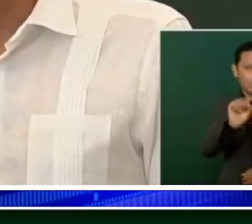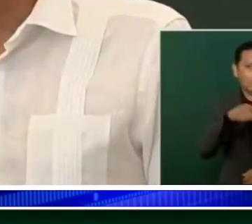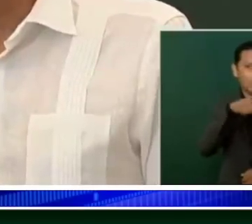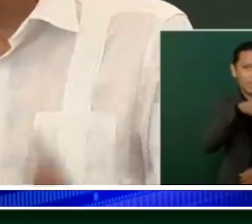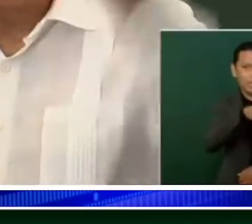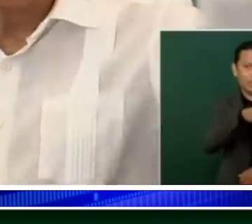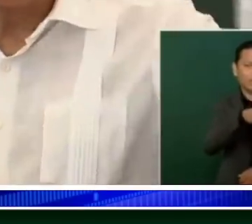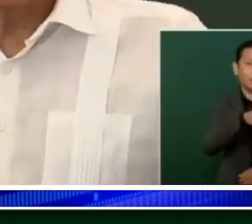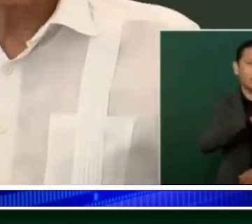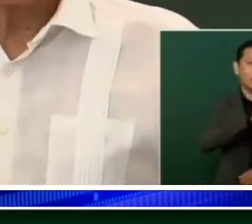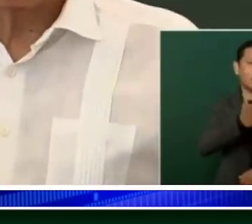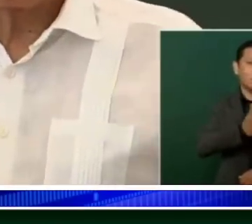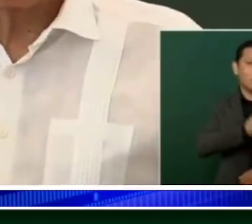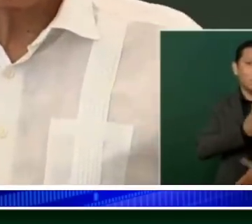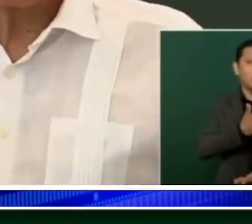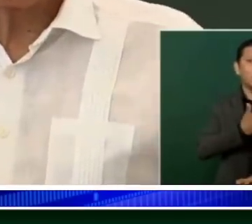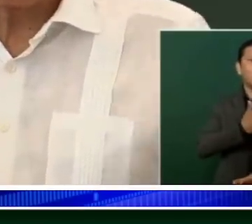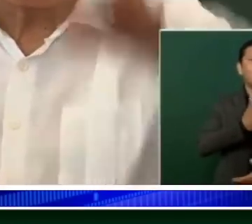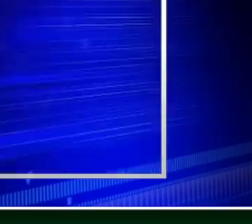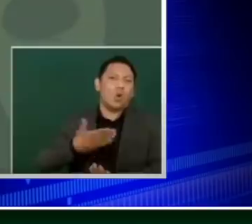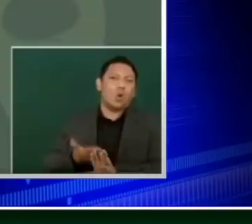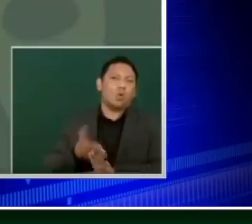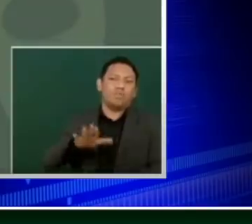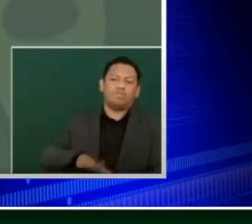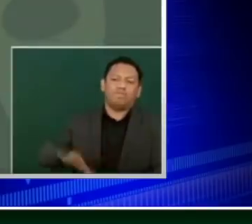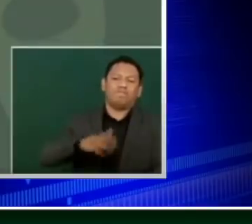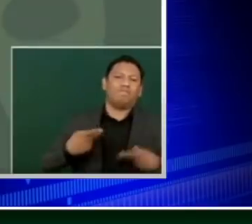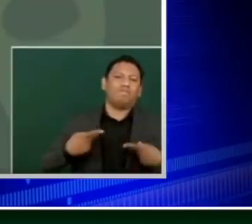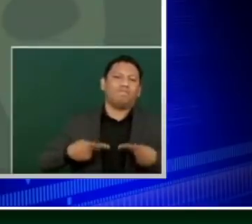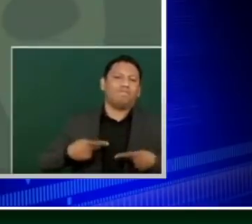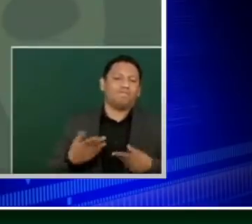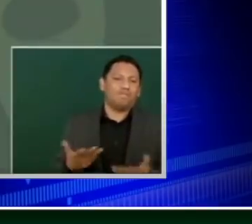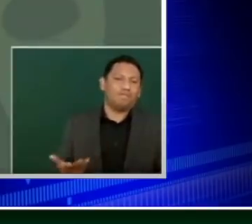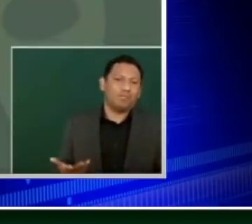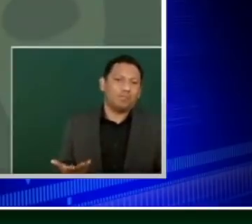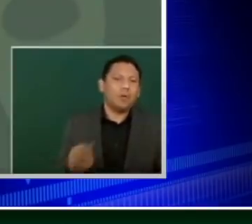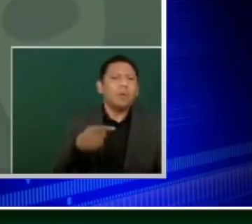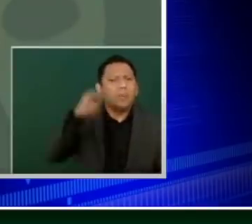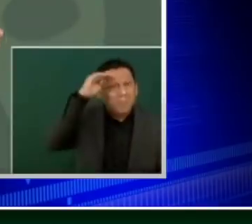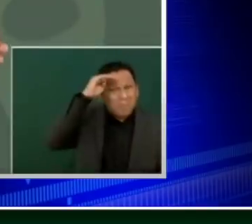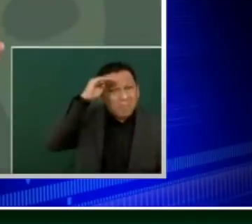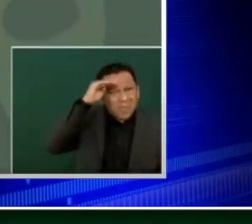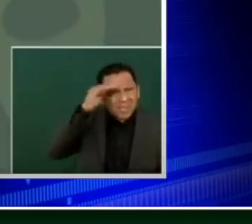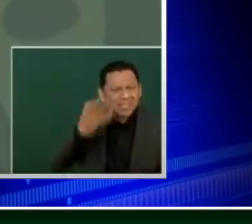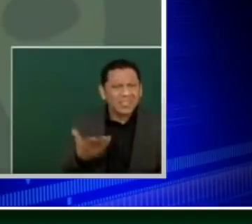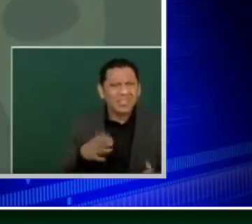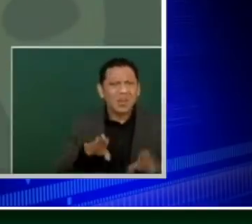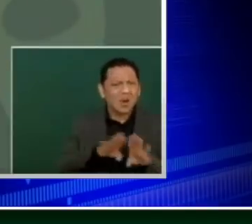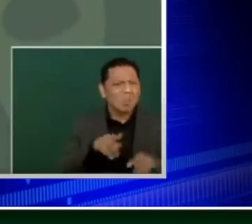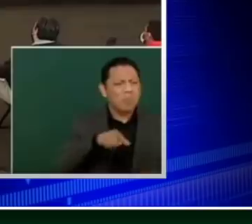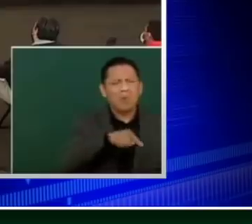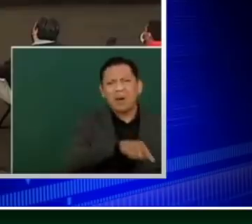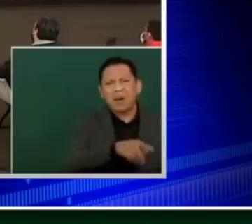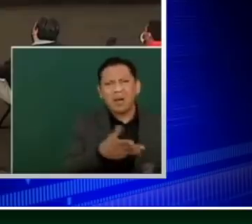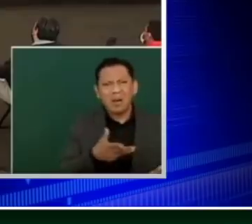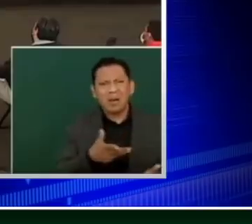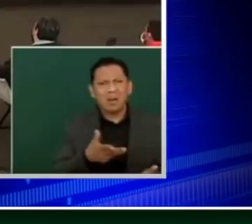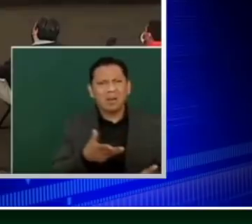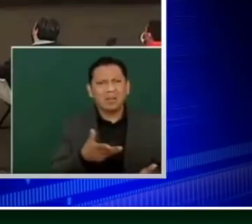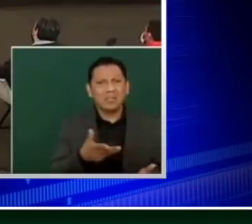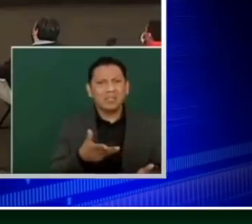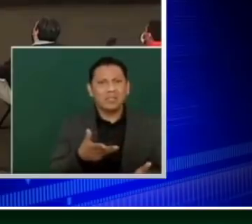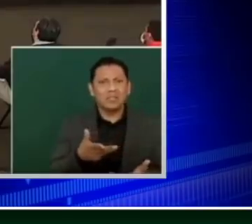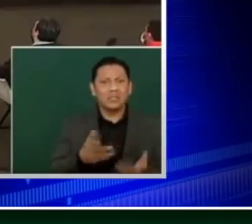además que hacen los parlamentarios en Europa imagínense lo que es involucrarse y no poder